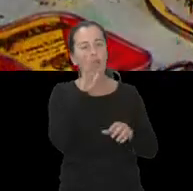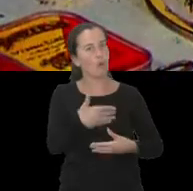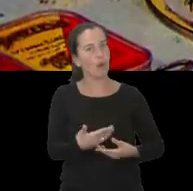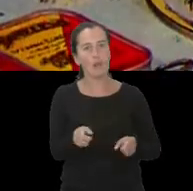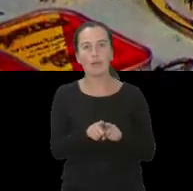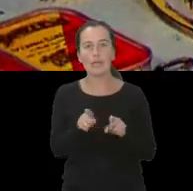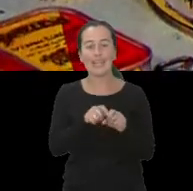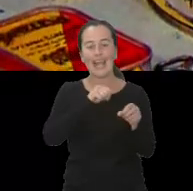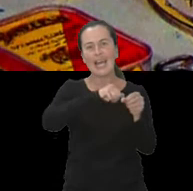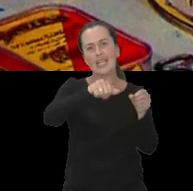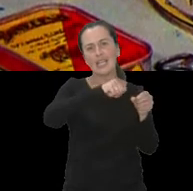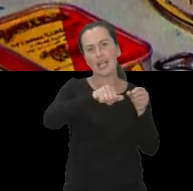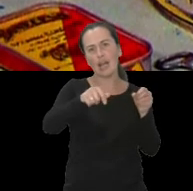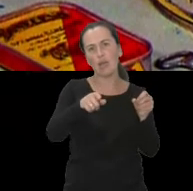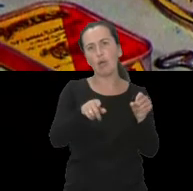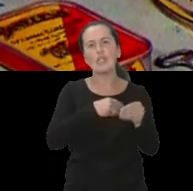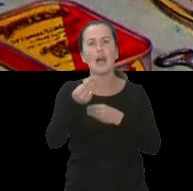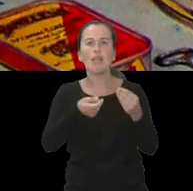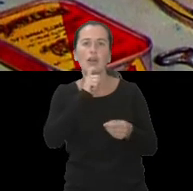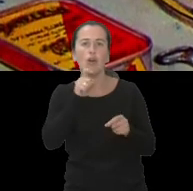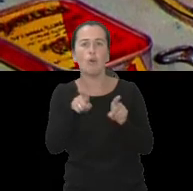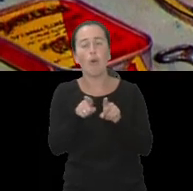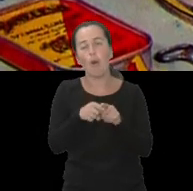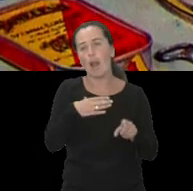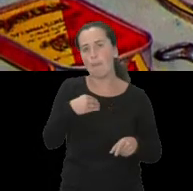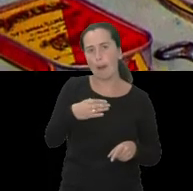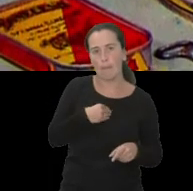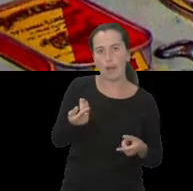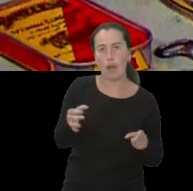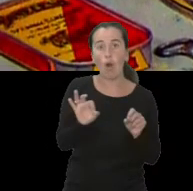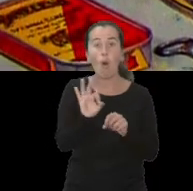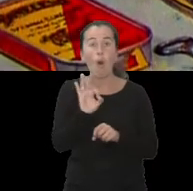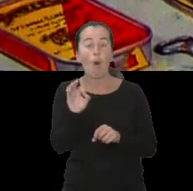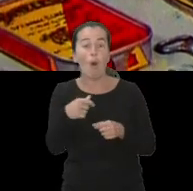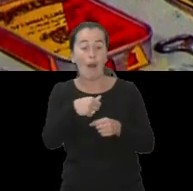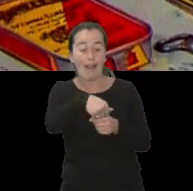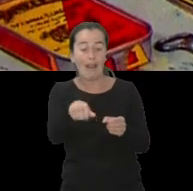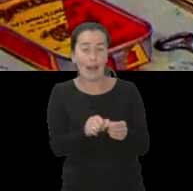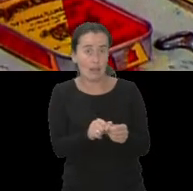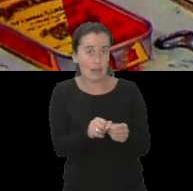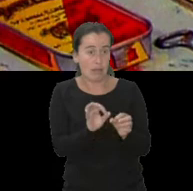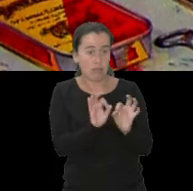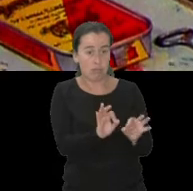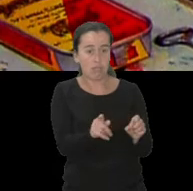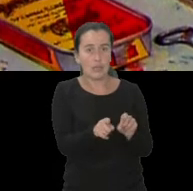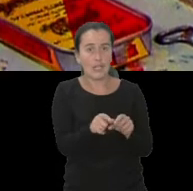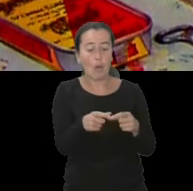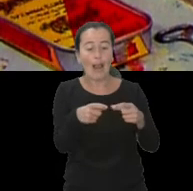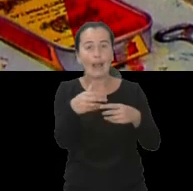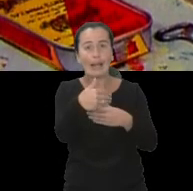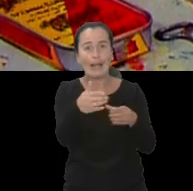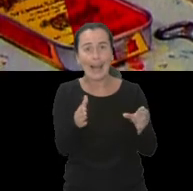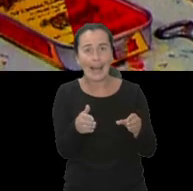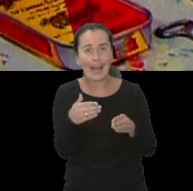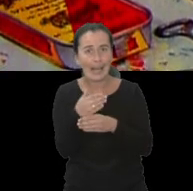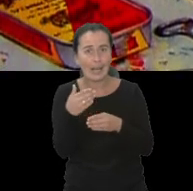Actualmente, el etiquetado se realiza con etiquetas de papel, o bien se introduce la lata en blanco dentro de